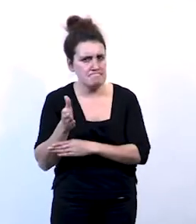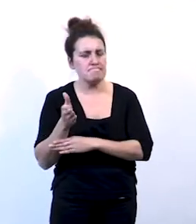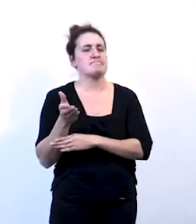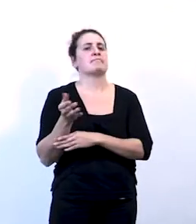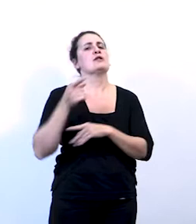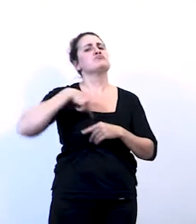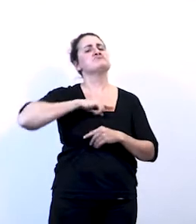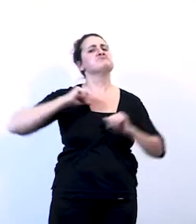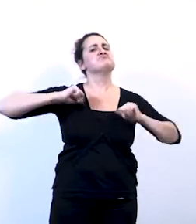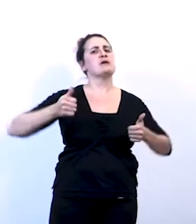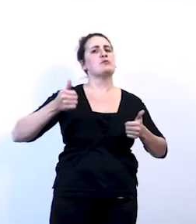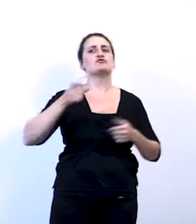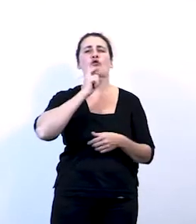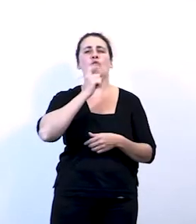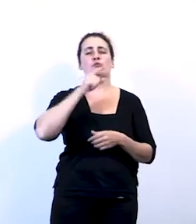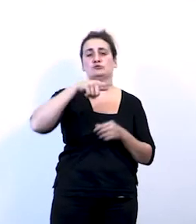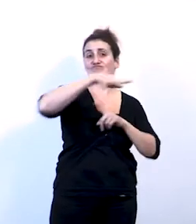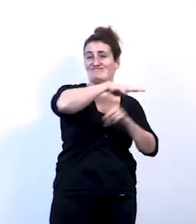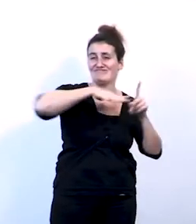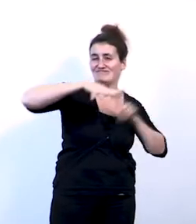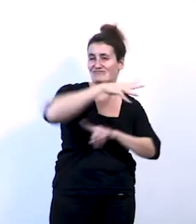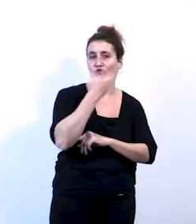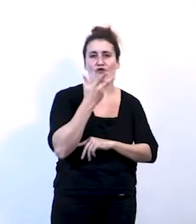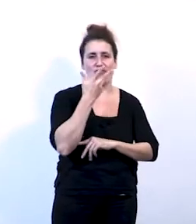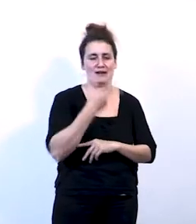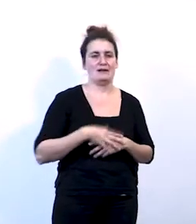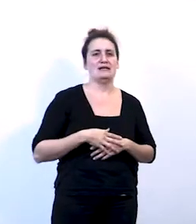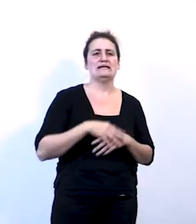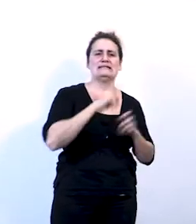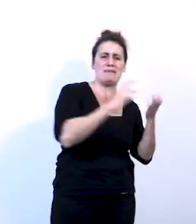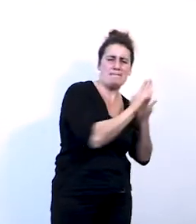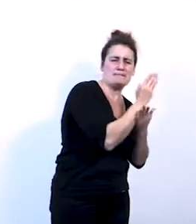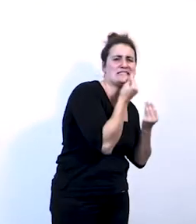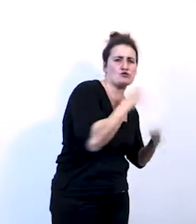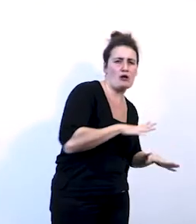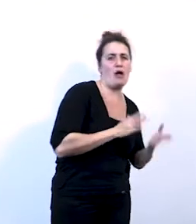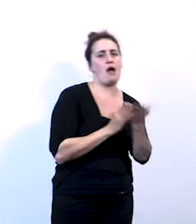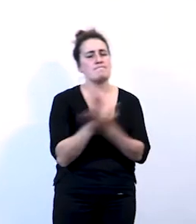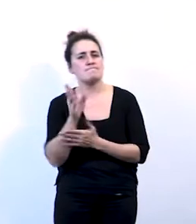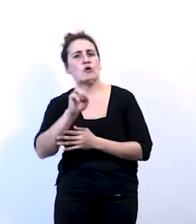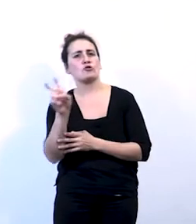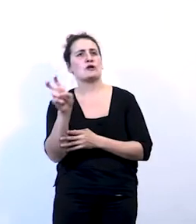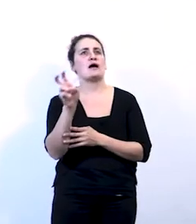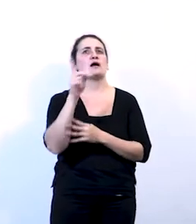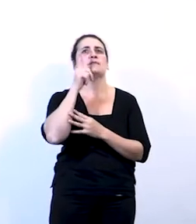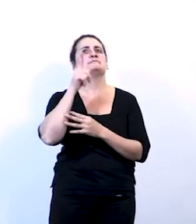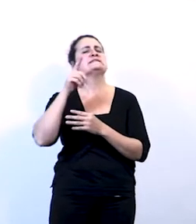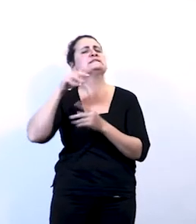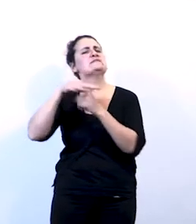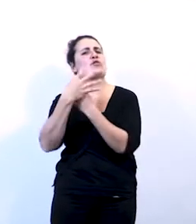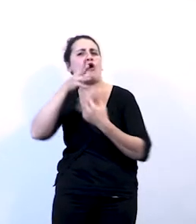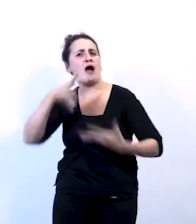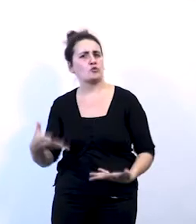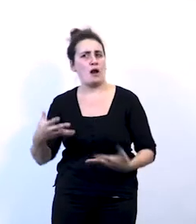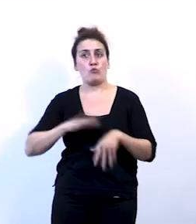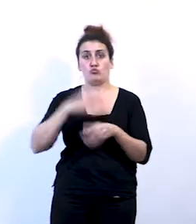vamos a Palestina, con una contextualización, si te parece, por una parte histórica y por otra parte terminando en lo que es la situación actual, porque sí